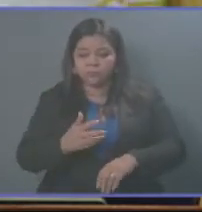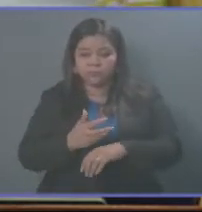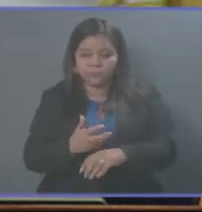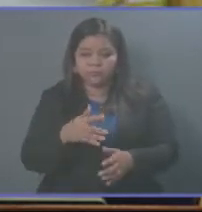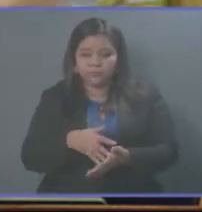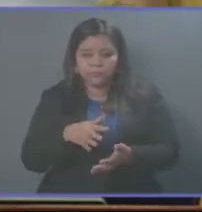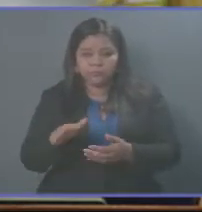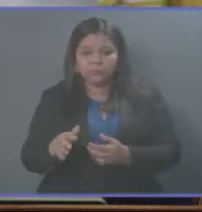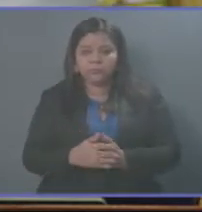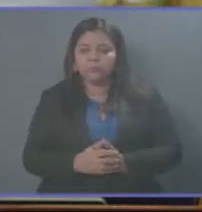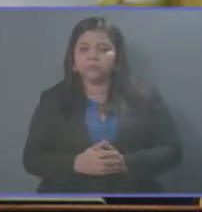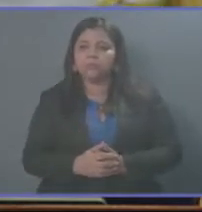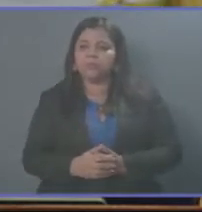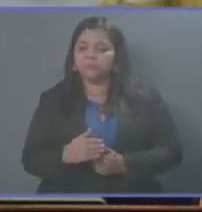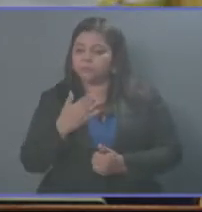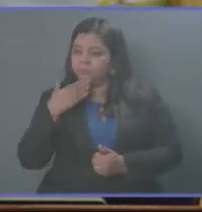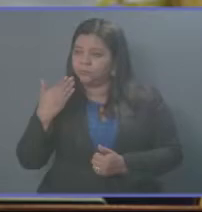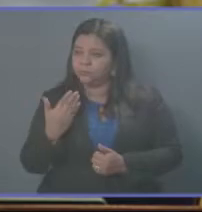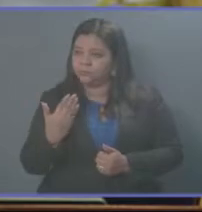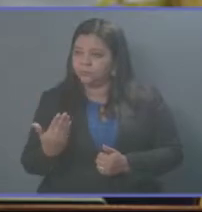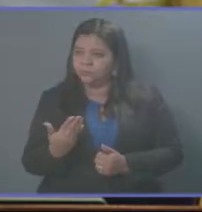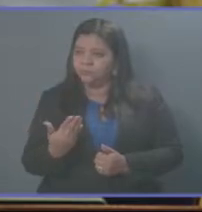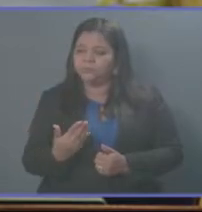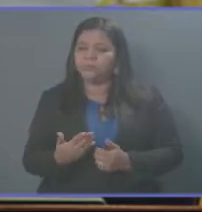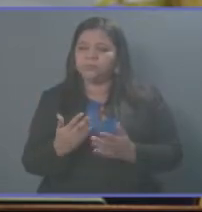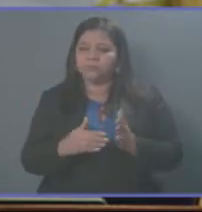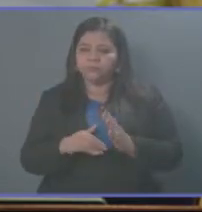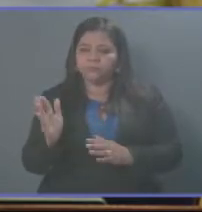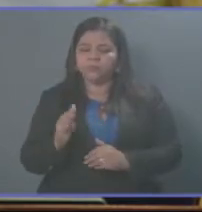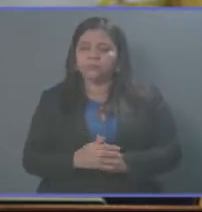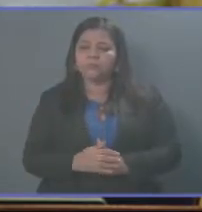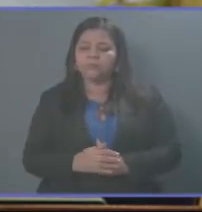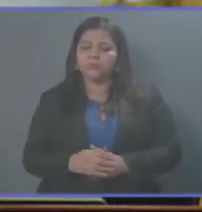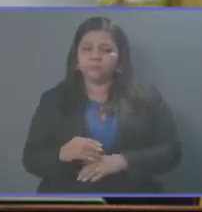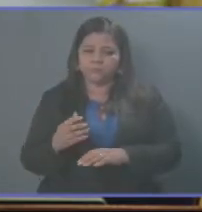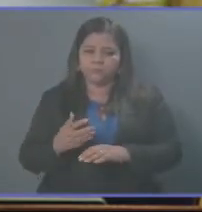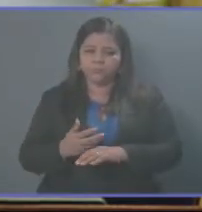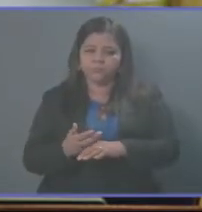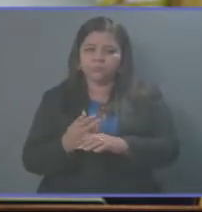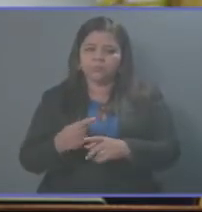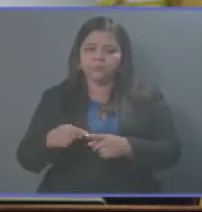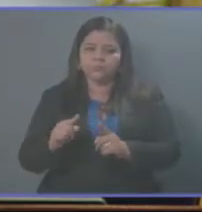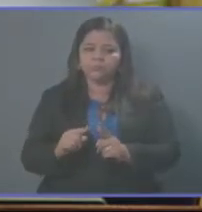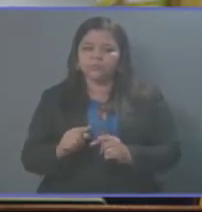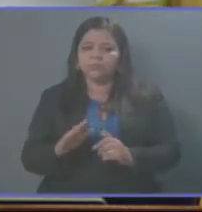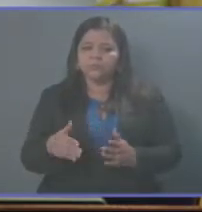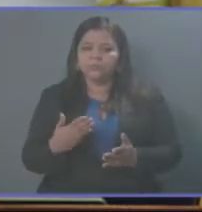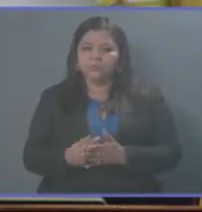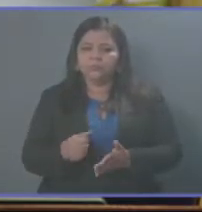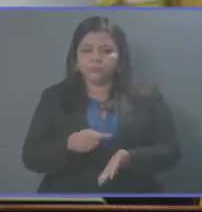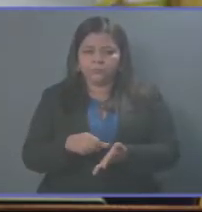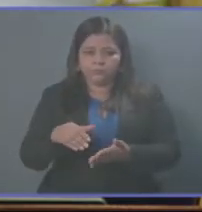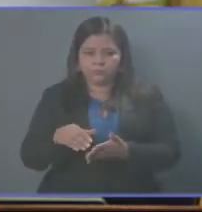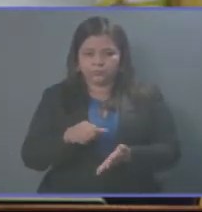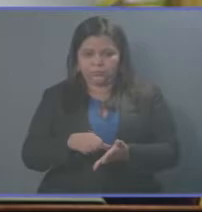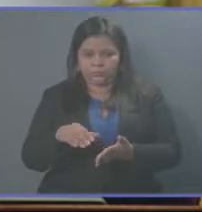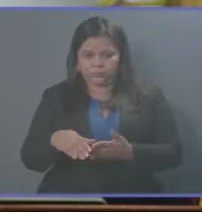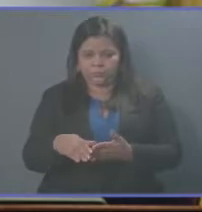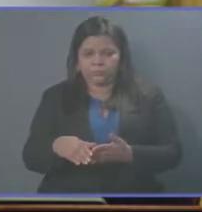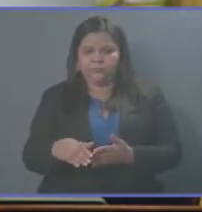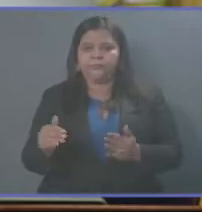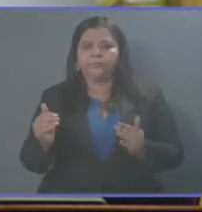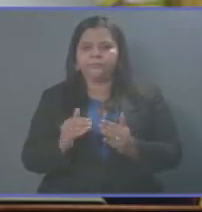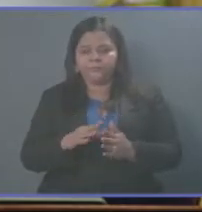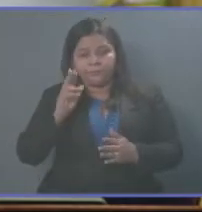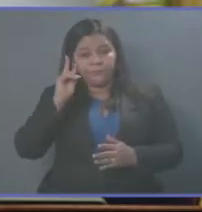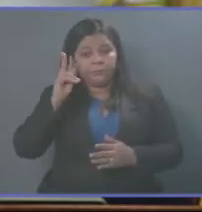público rural para desplazarse a las grandes urbes o de entre sus municipios, también